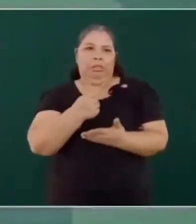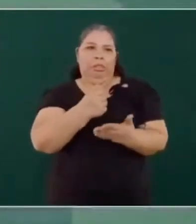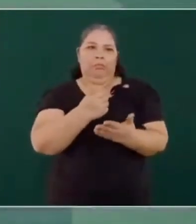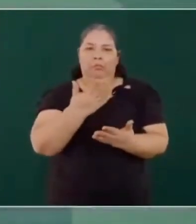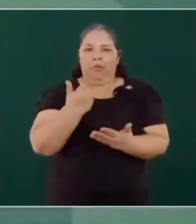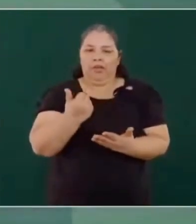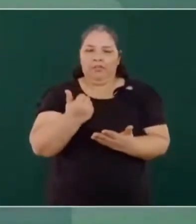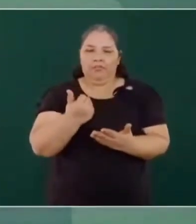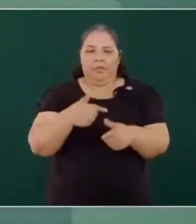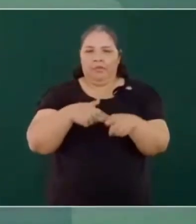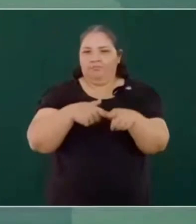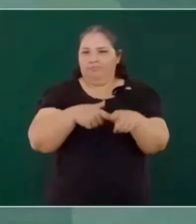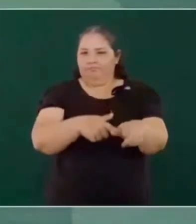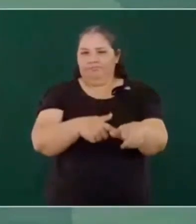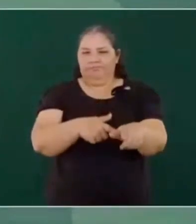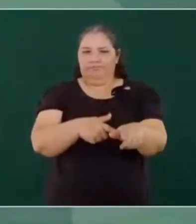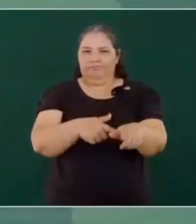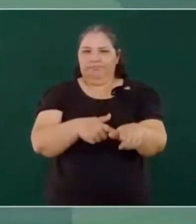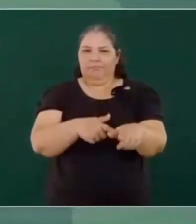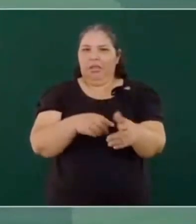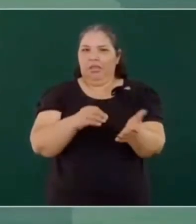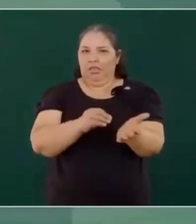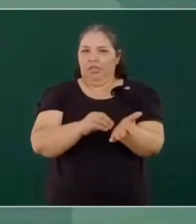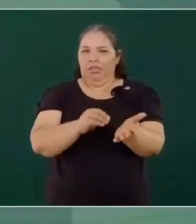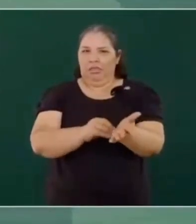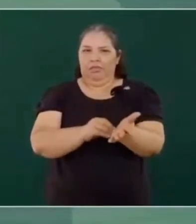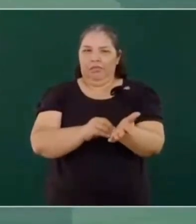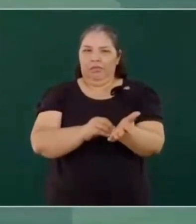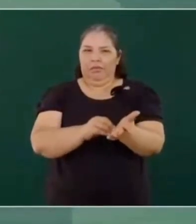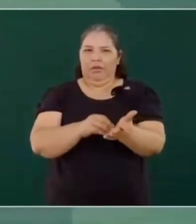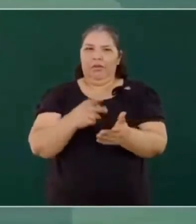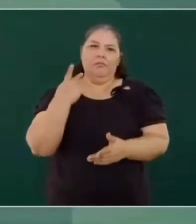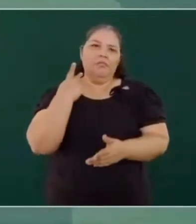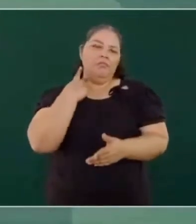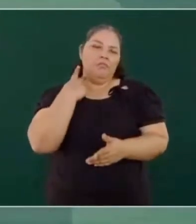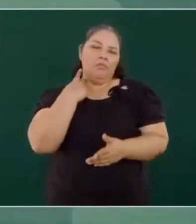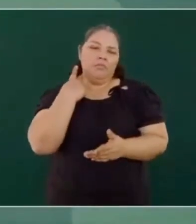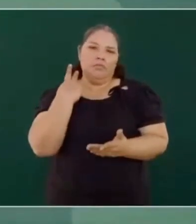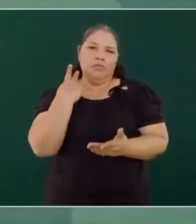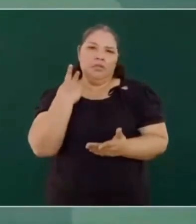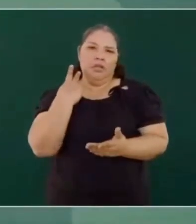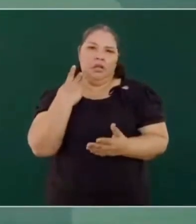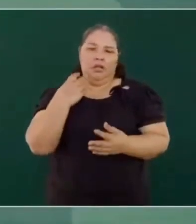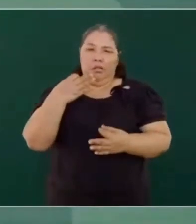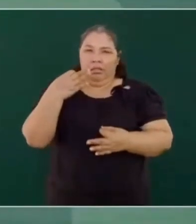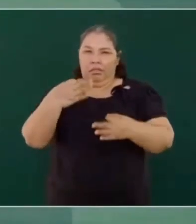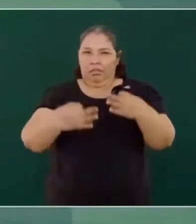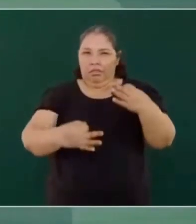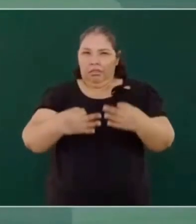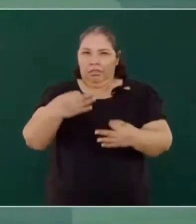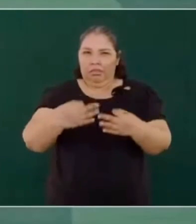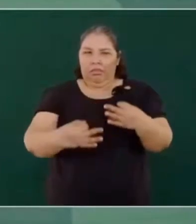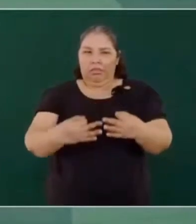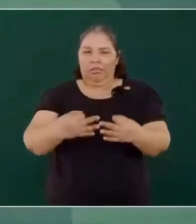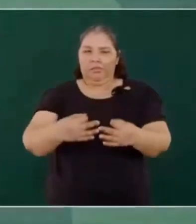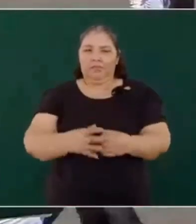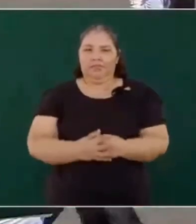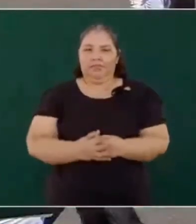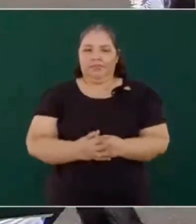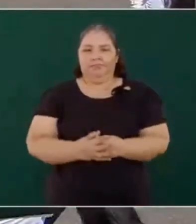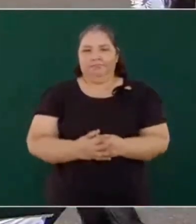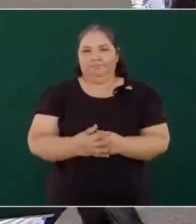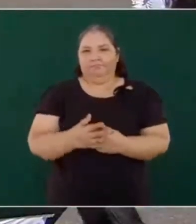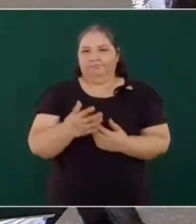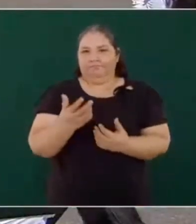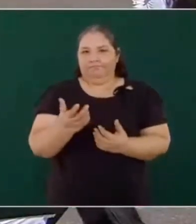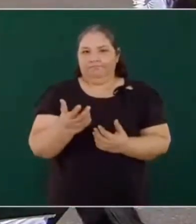sigue todavía la política del actual Poder Judicial. Pero esto